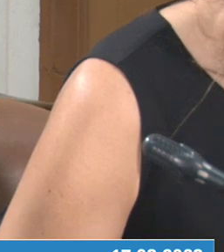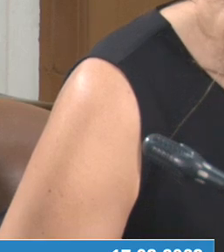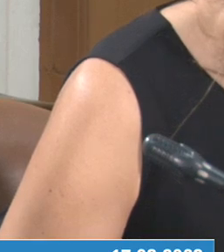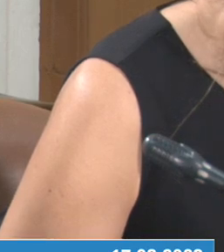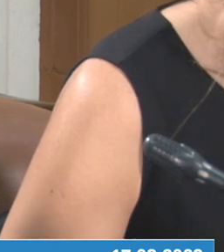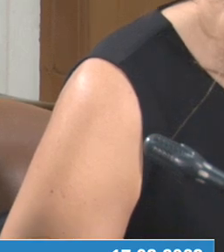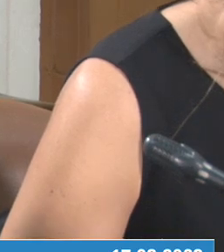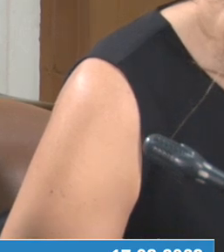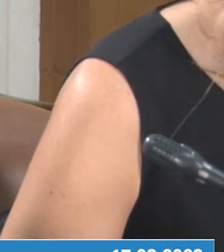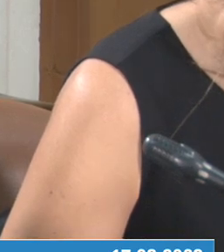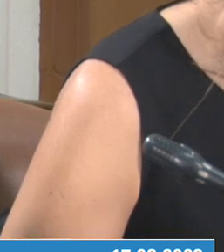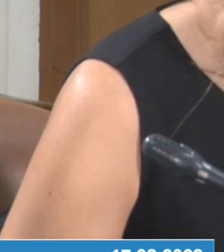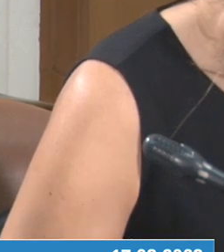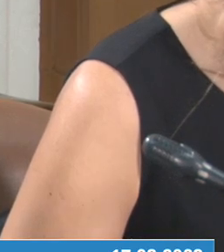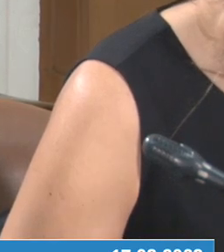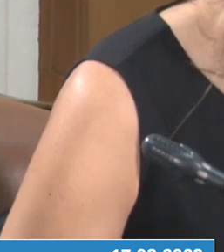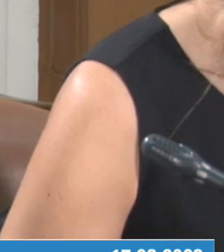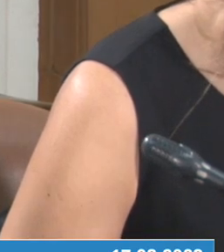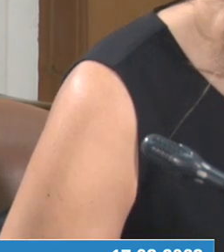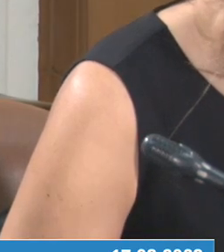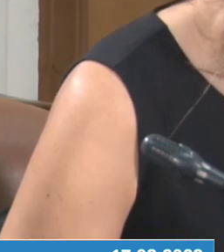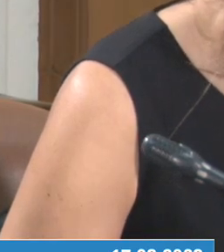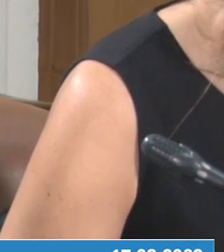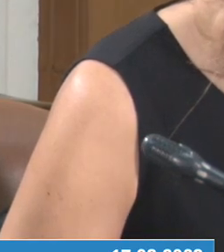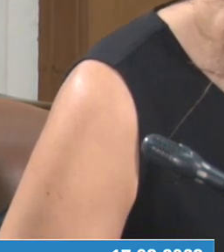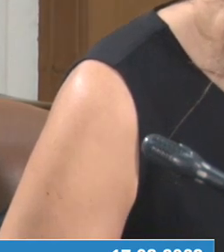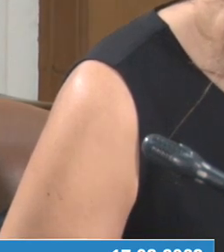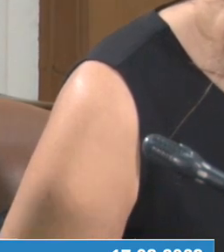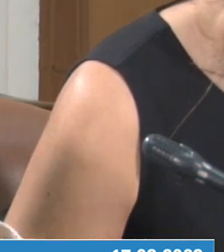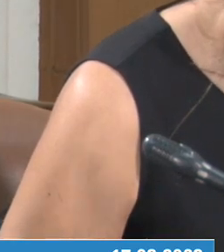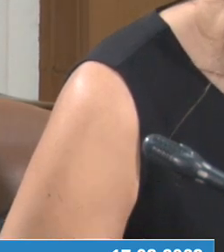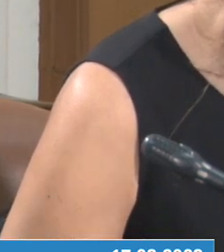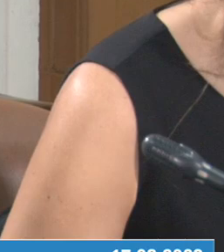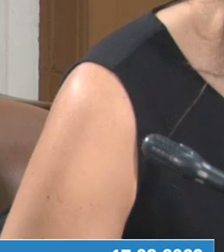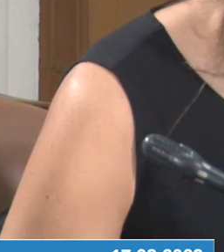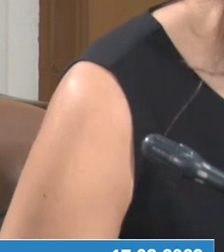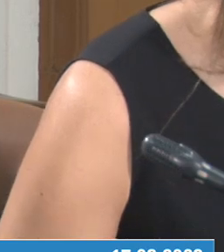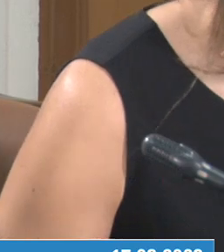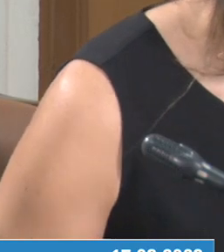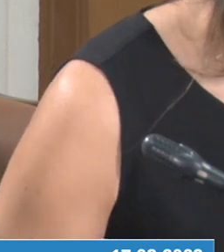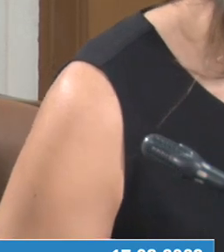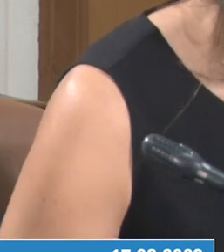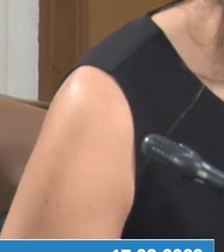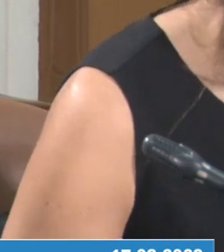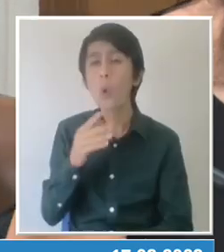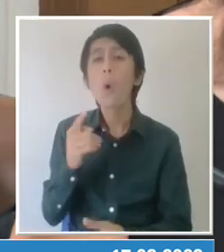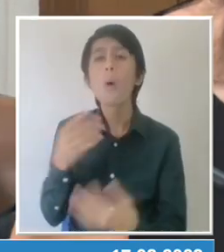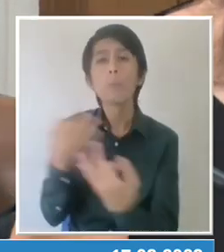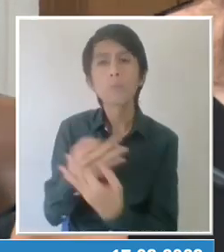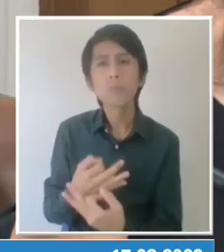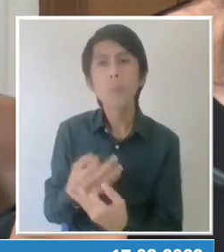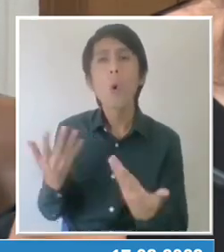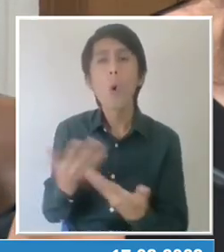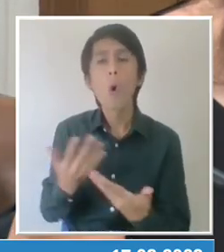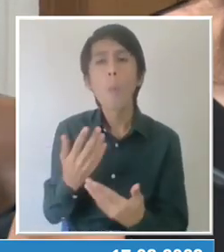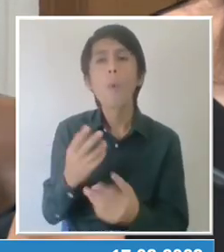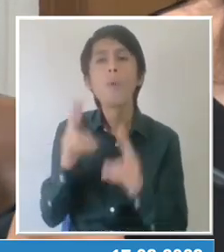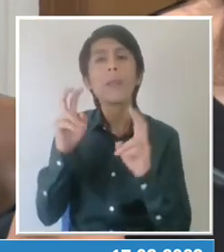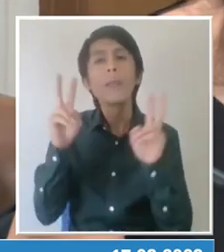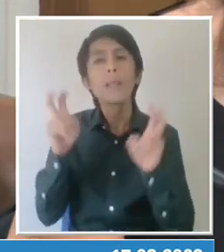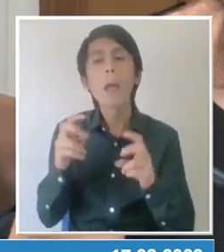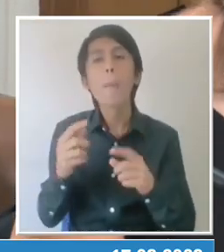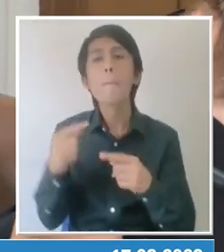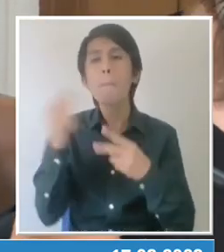idea es que usted nos puede ilustrar durante unos 15, 20 minutos de cómo ve el tema de los principios de la Constitución y que eventualmente también podamos hacer,